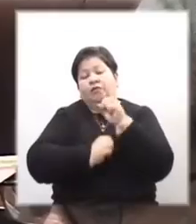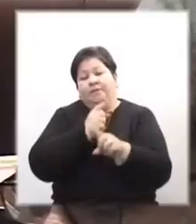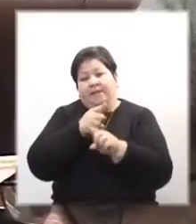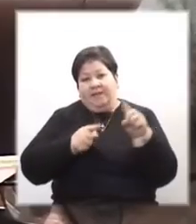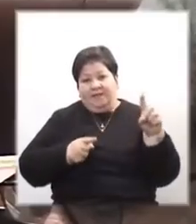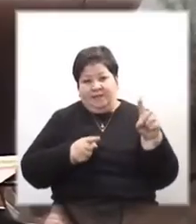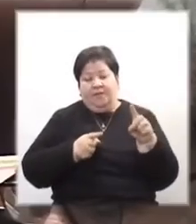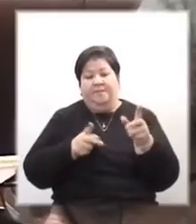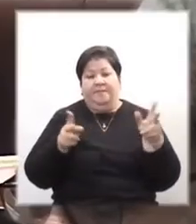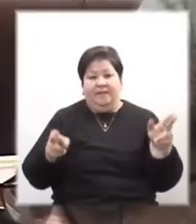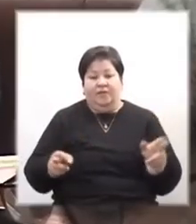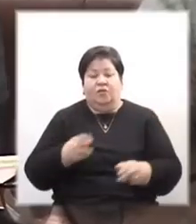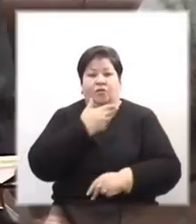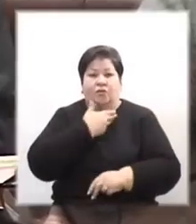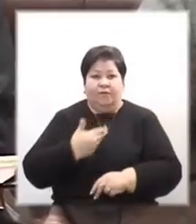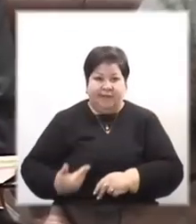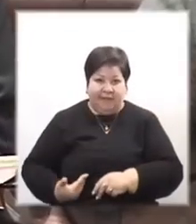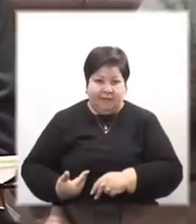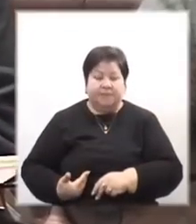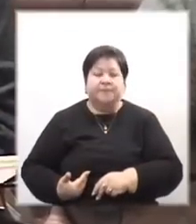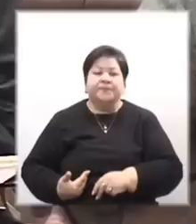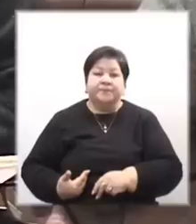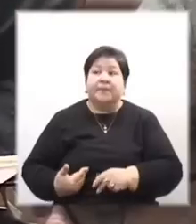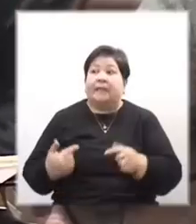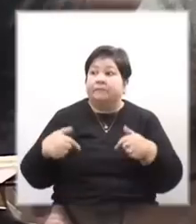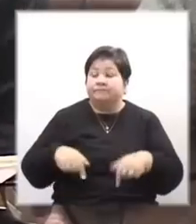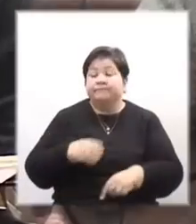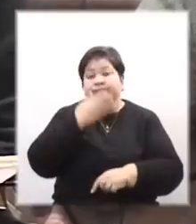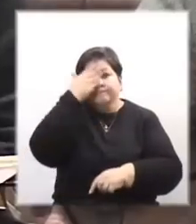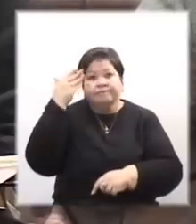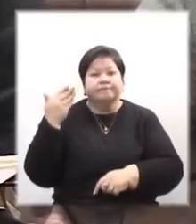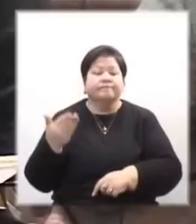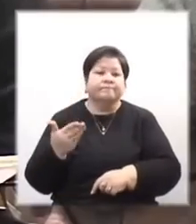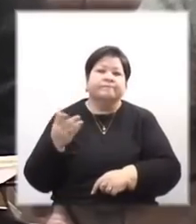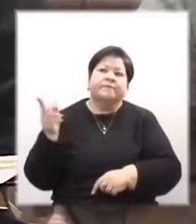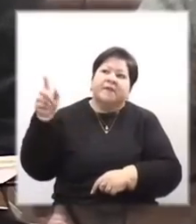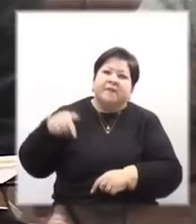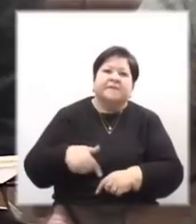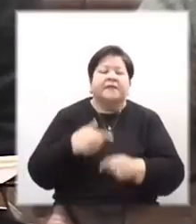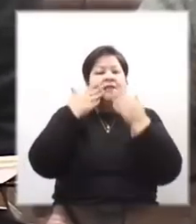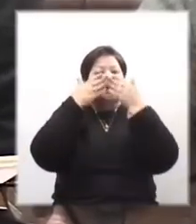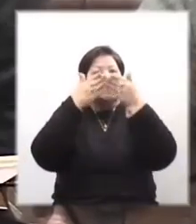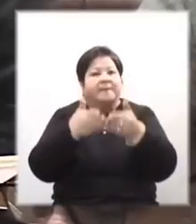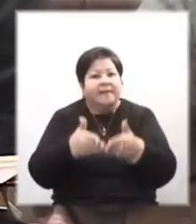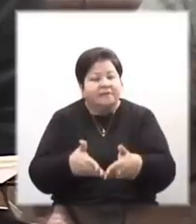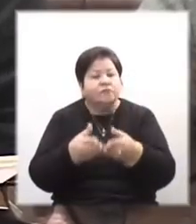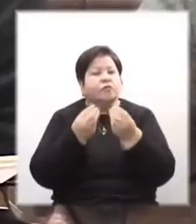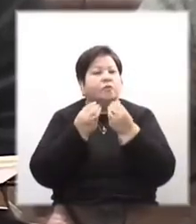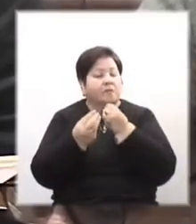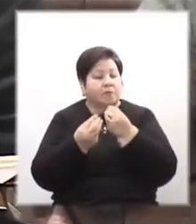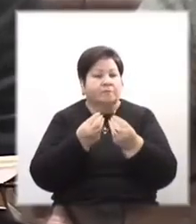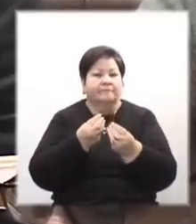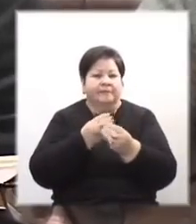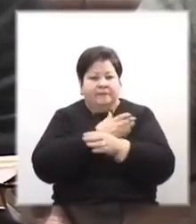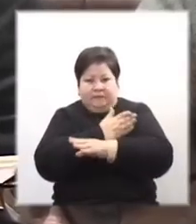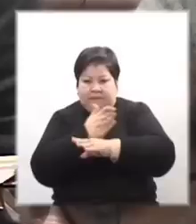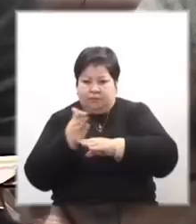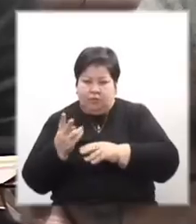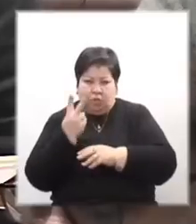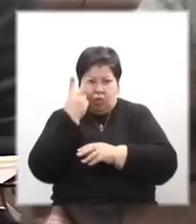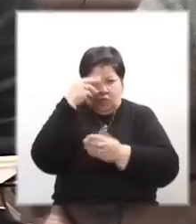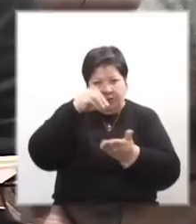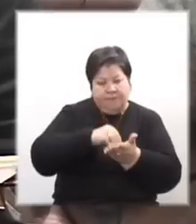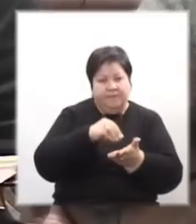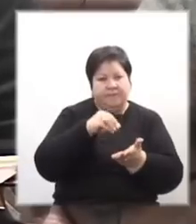Decía que el Frente Amplio llega a esta interpelación luego de haber recorrido el año pasado 2